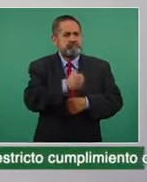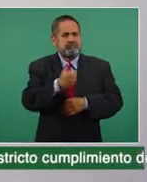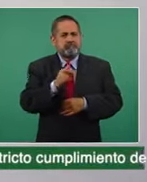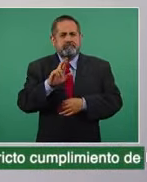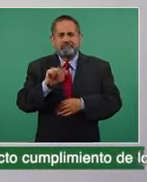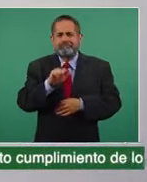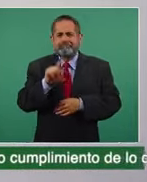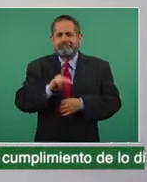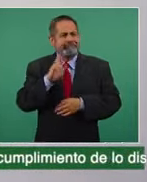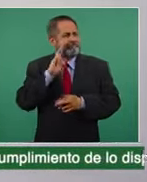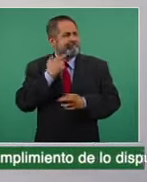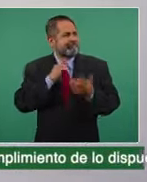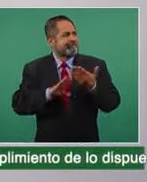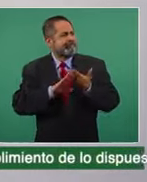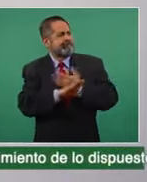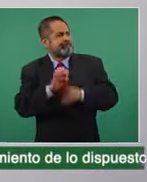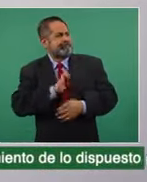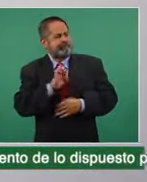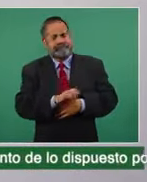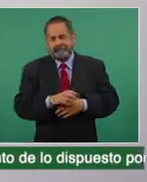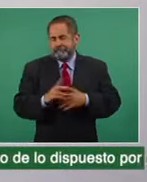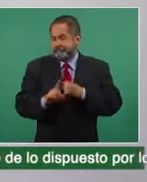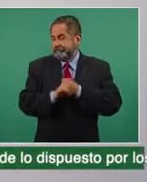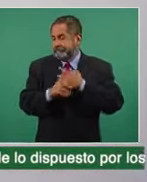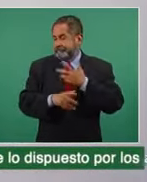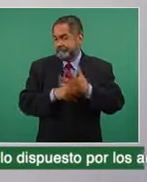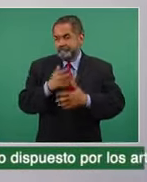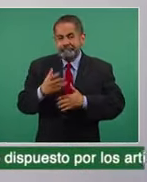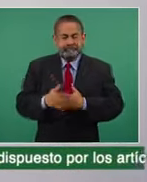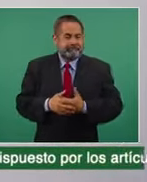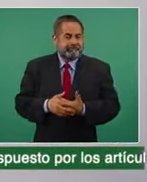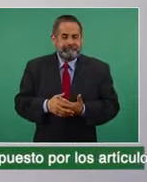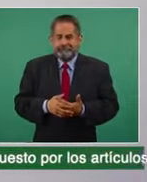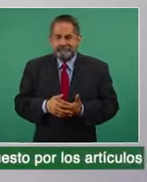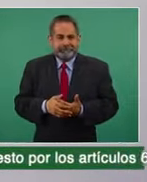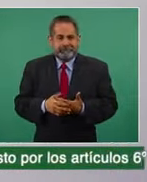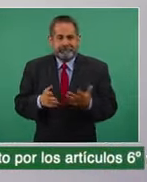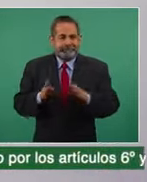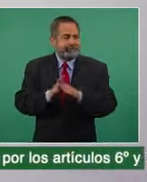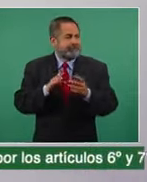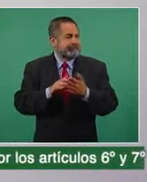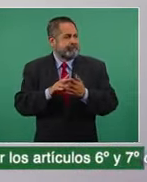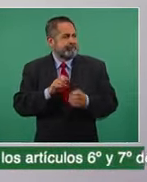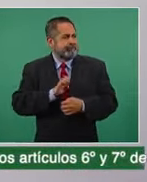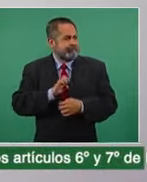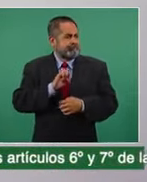y se desató la xenofobia, el racismo.